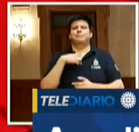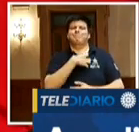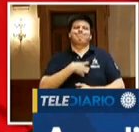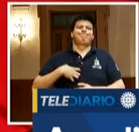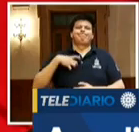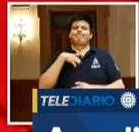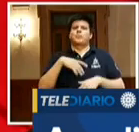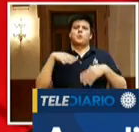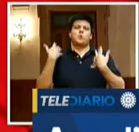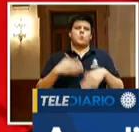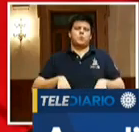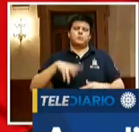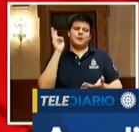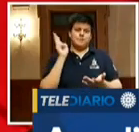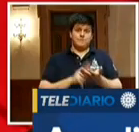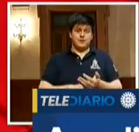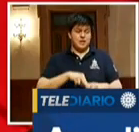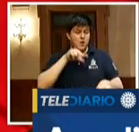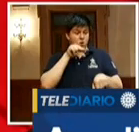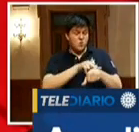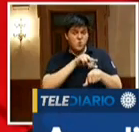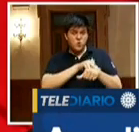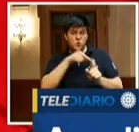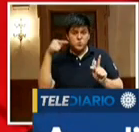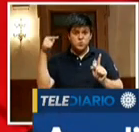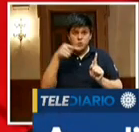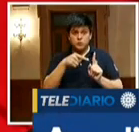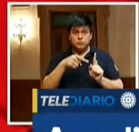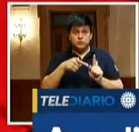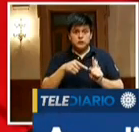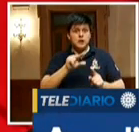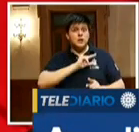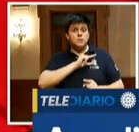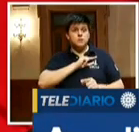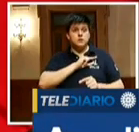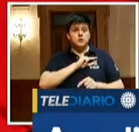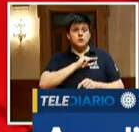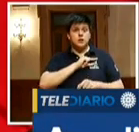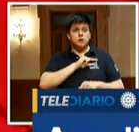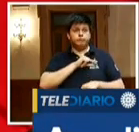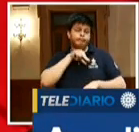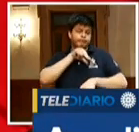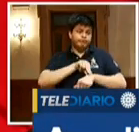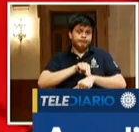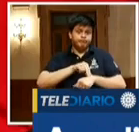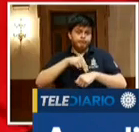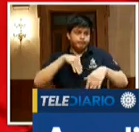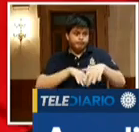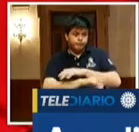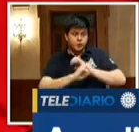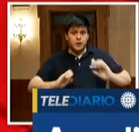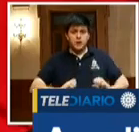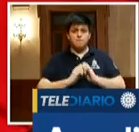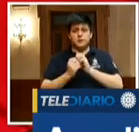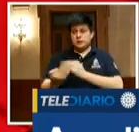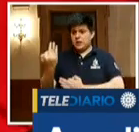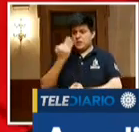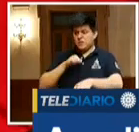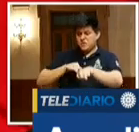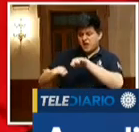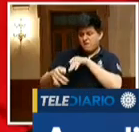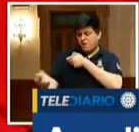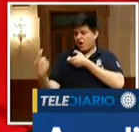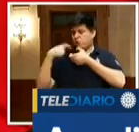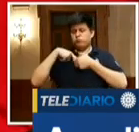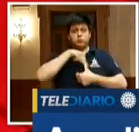infinito es un médico con especialidad en medicina interna que no trabaja en nuestra institución no trabaja en